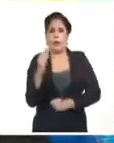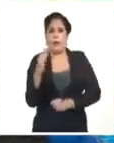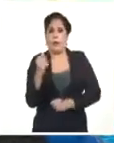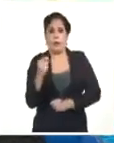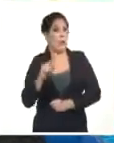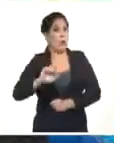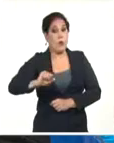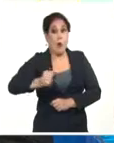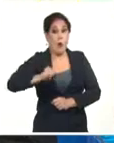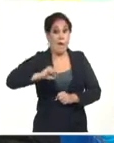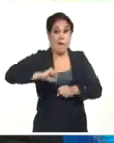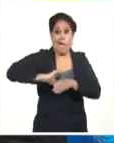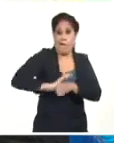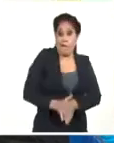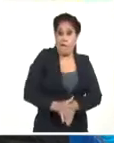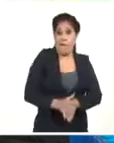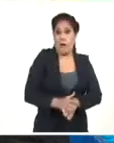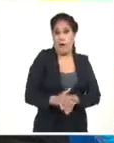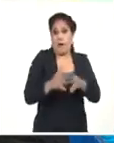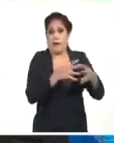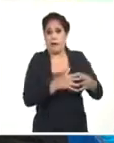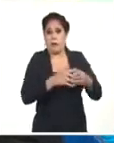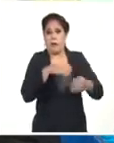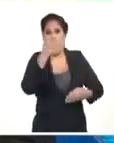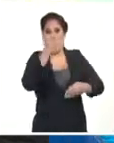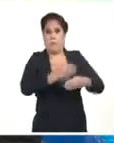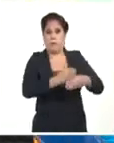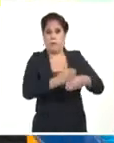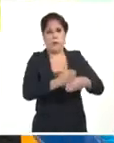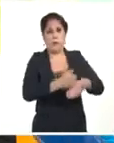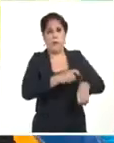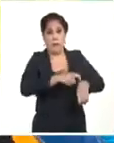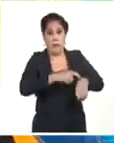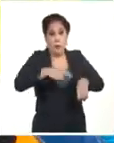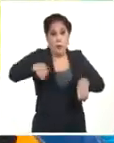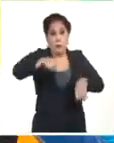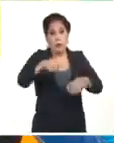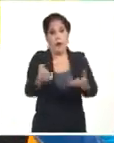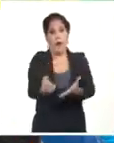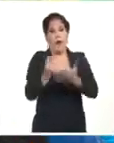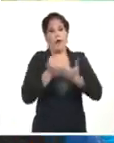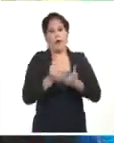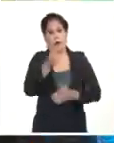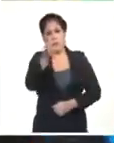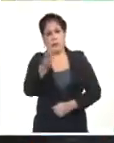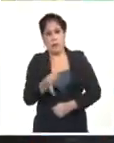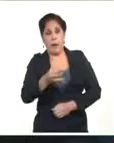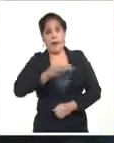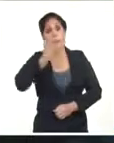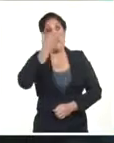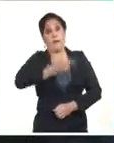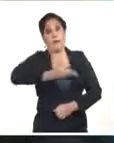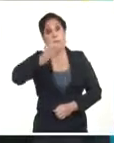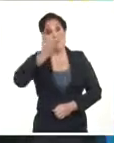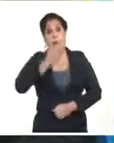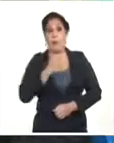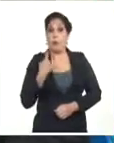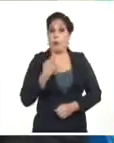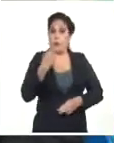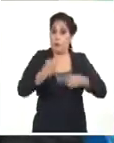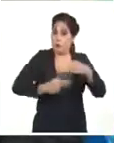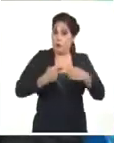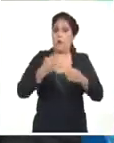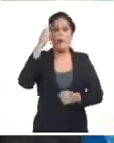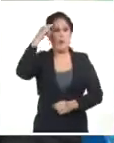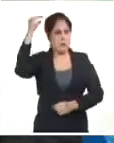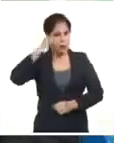al recrudecimiento que tiene ese bloqueo en los momentos actuales. La declaración que adoptamos